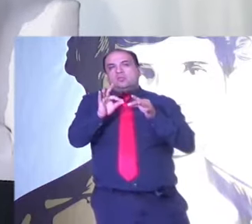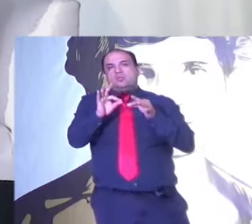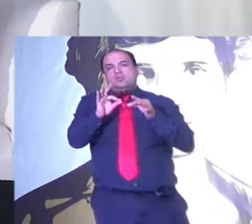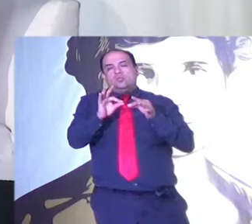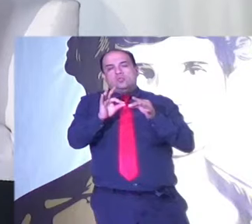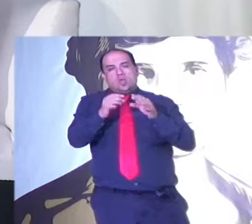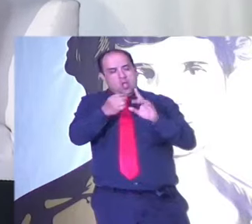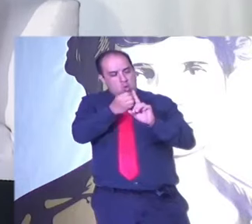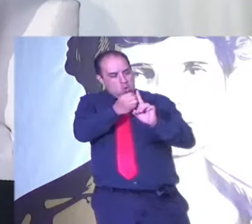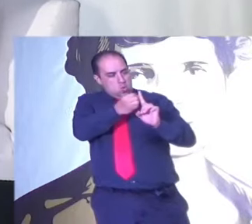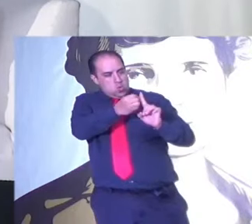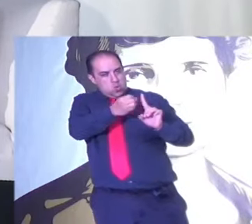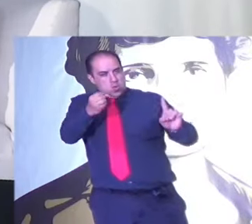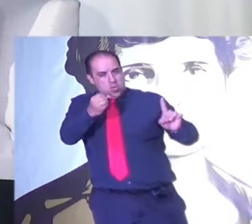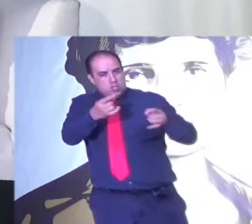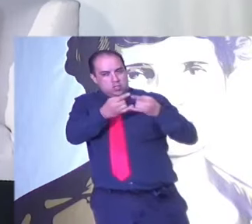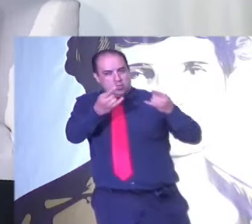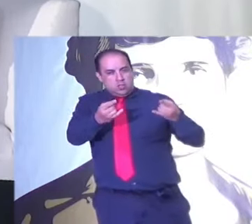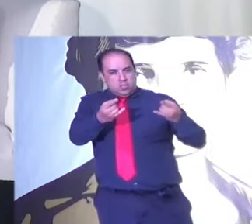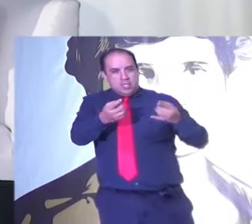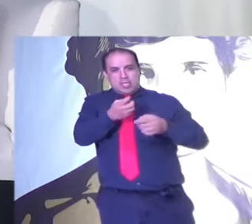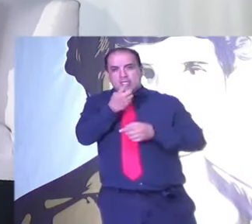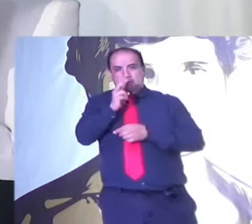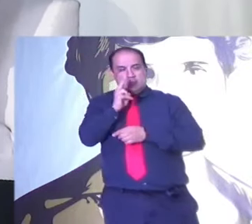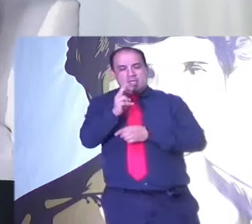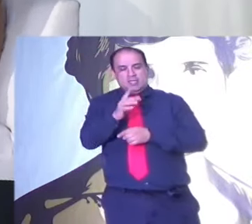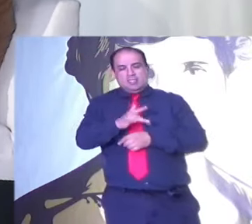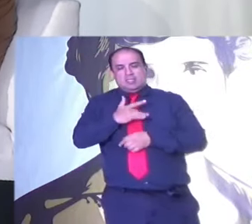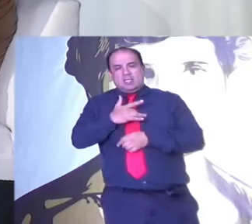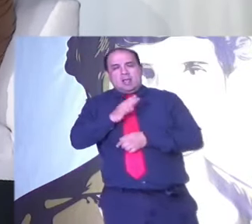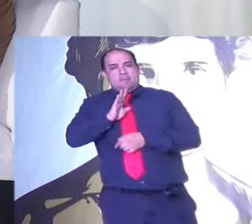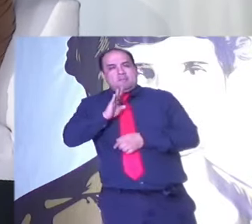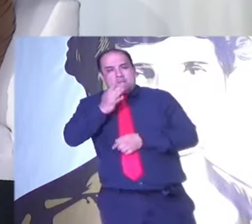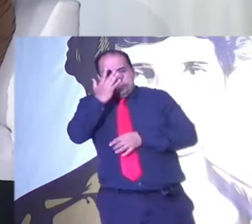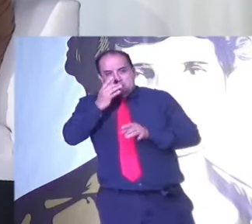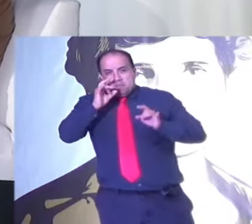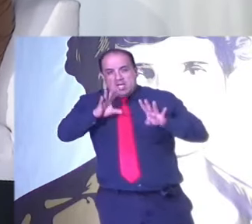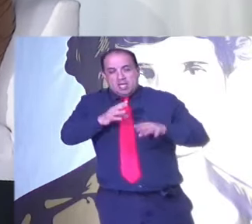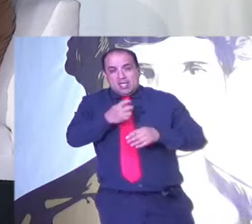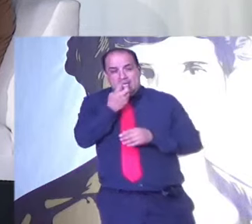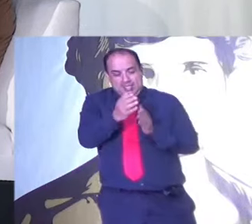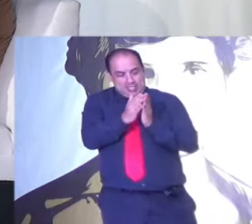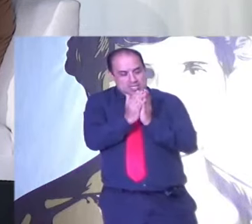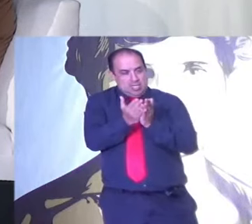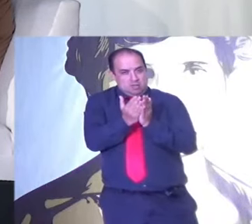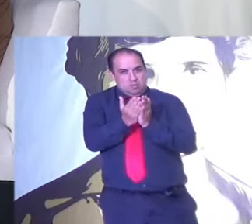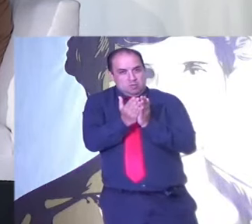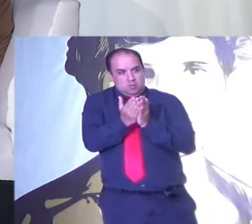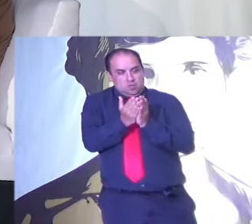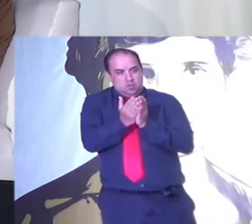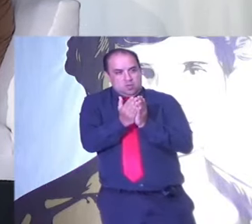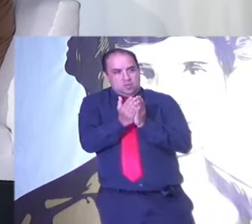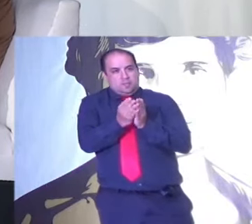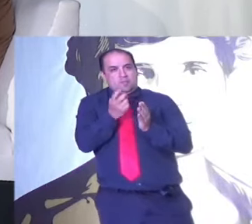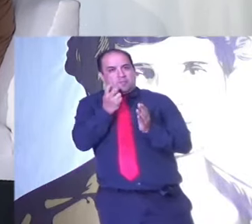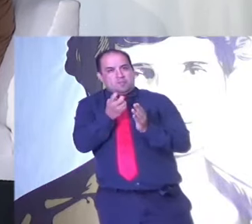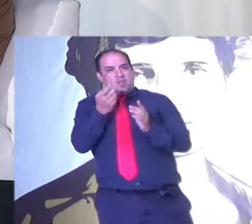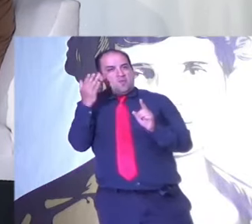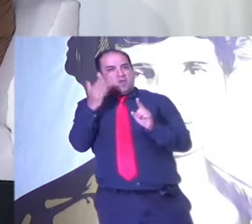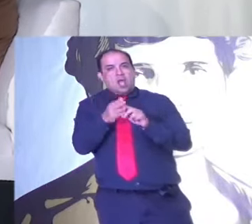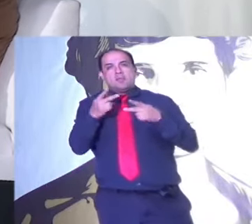del cuento, pero se te olvida muy pronto, o sea, es casi mágico, ¿no? Me parece que este es un libro para gente que quiere aprender a